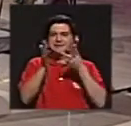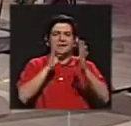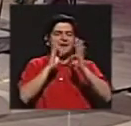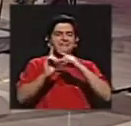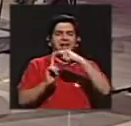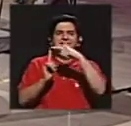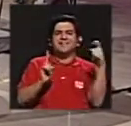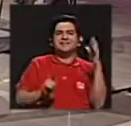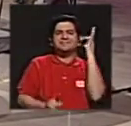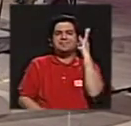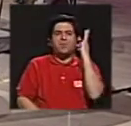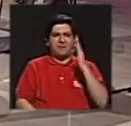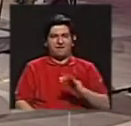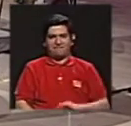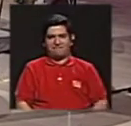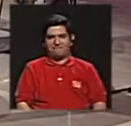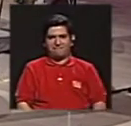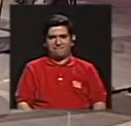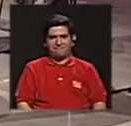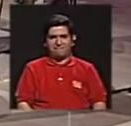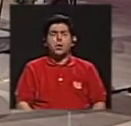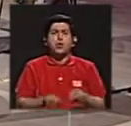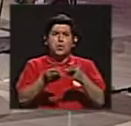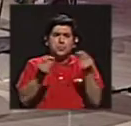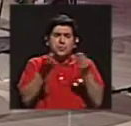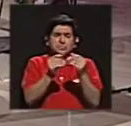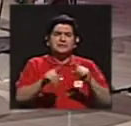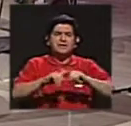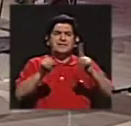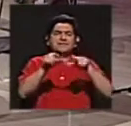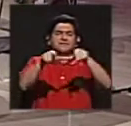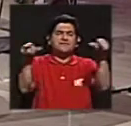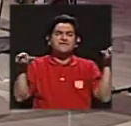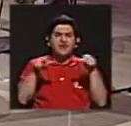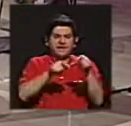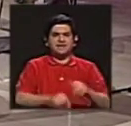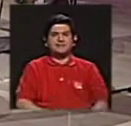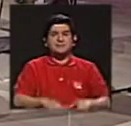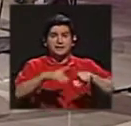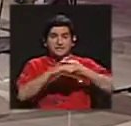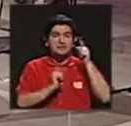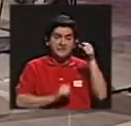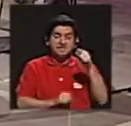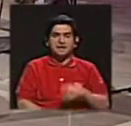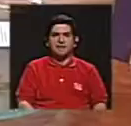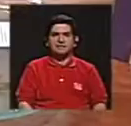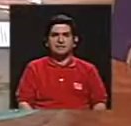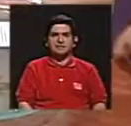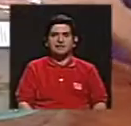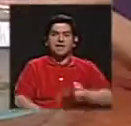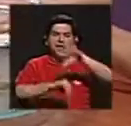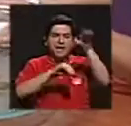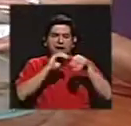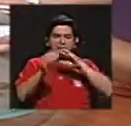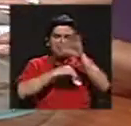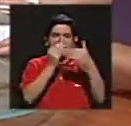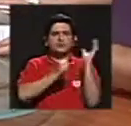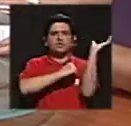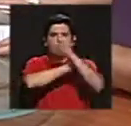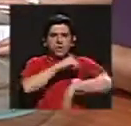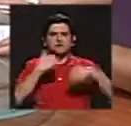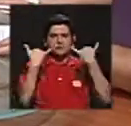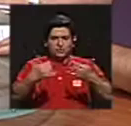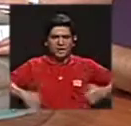las mujeres. Uh-huh. Es decir, producir desde otro lugar. Porque hay que empezar por eso. Claro. Es decir, además de toda la censura que